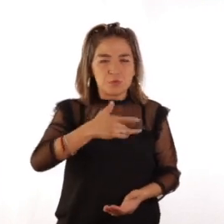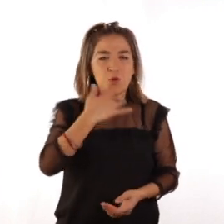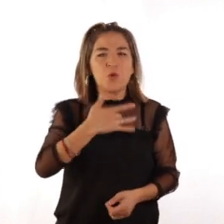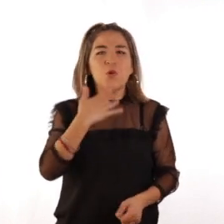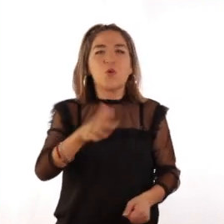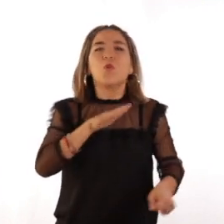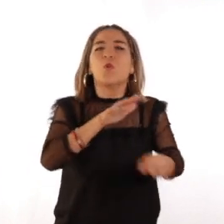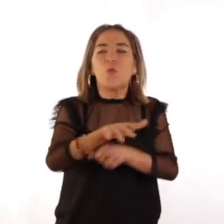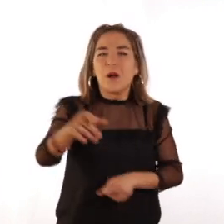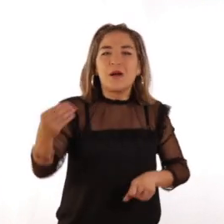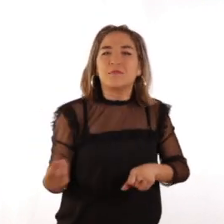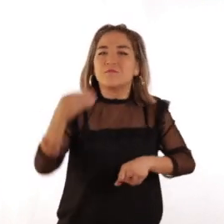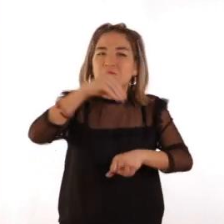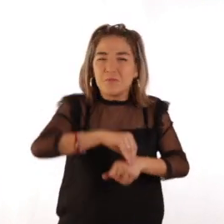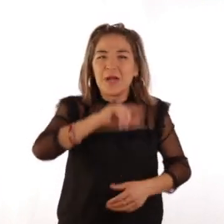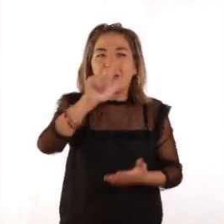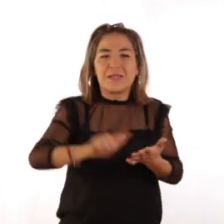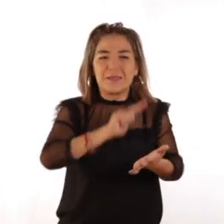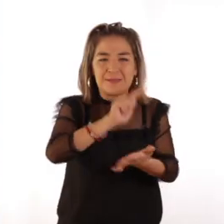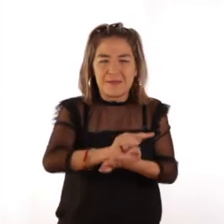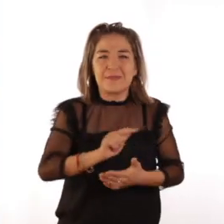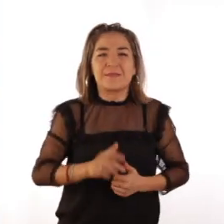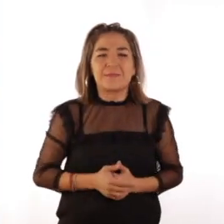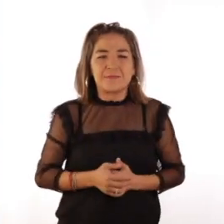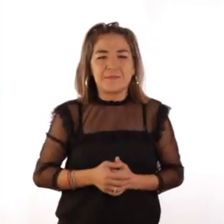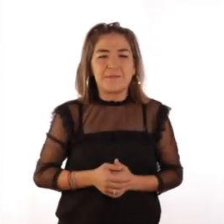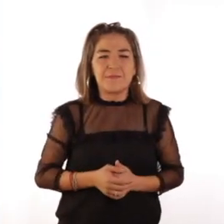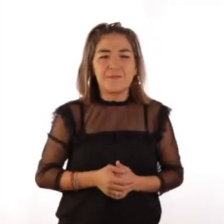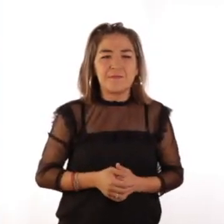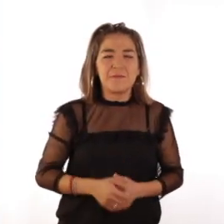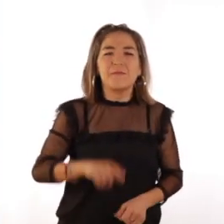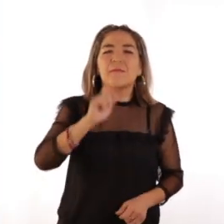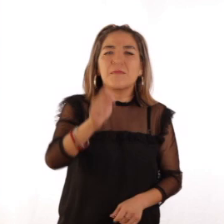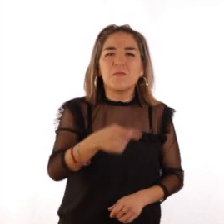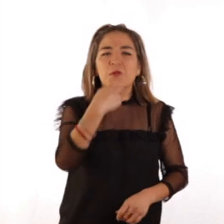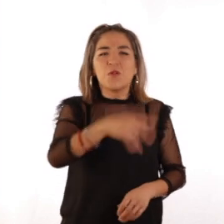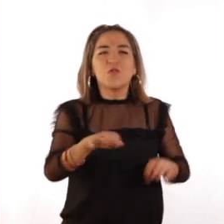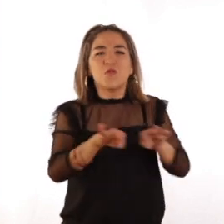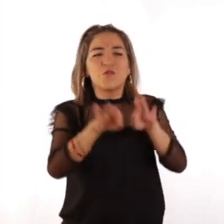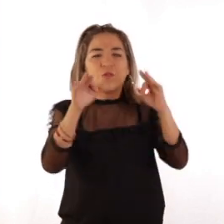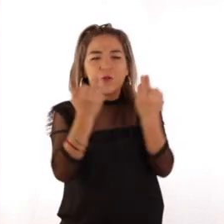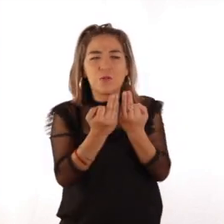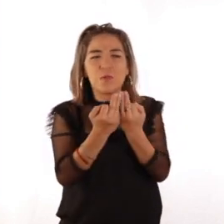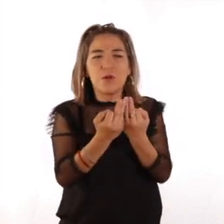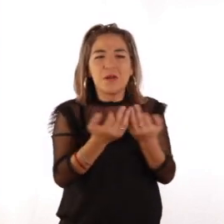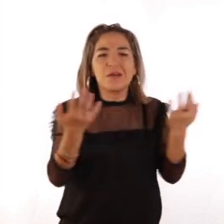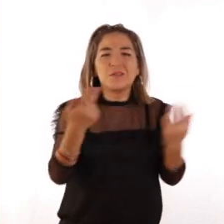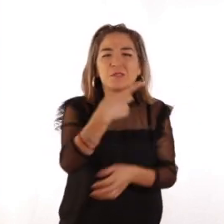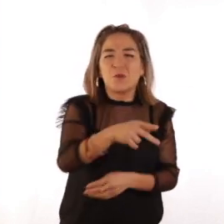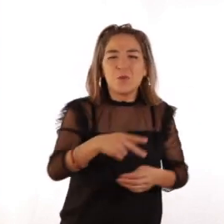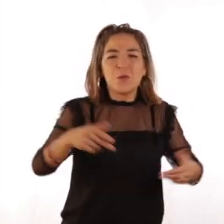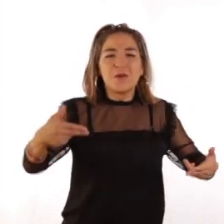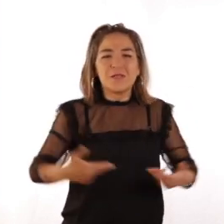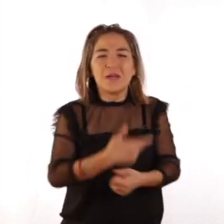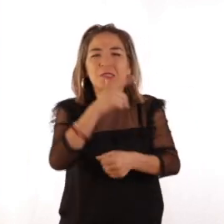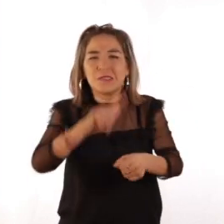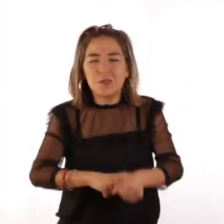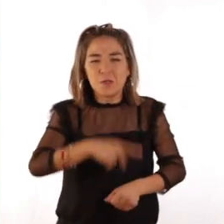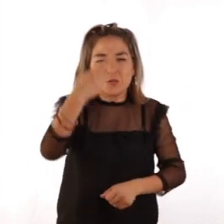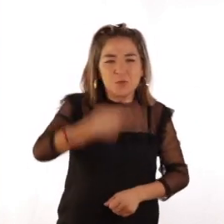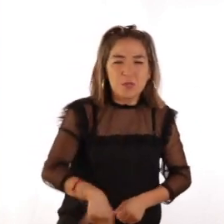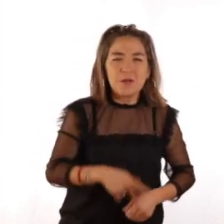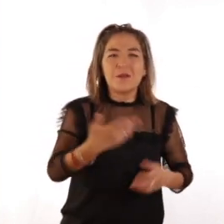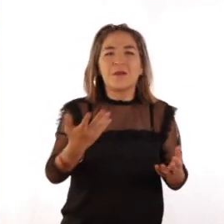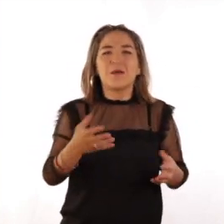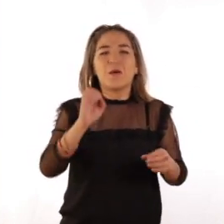nosotros definimos qué leyes van a aplicarse. Armando, ¿hay algo que forme parte de alguna nación, por